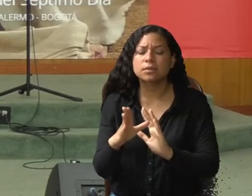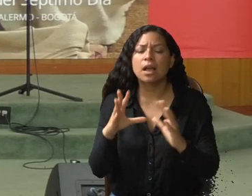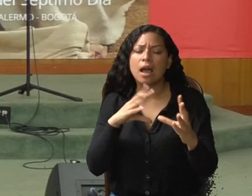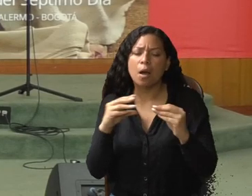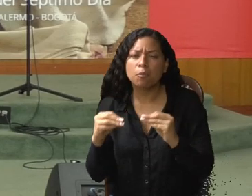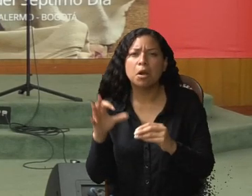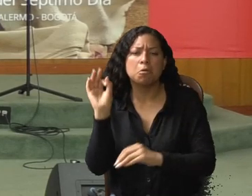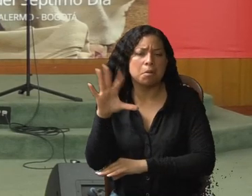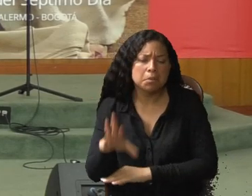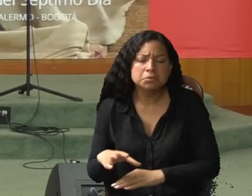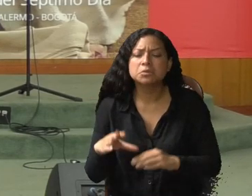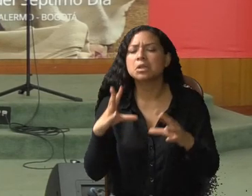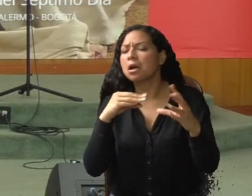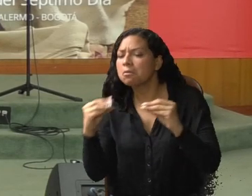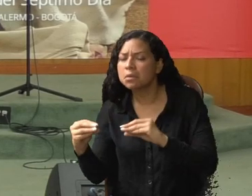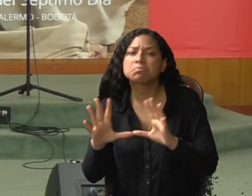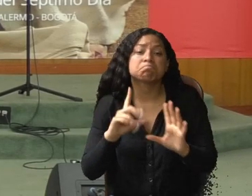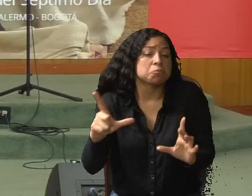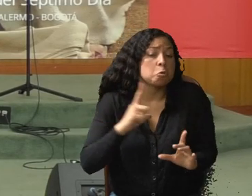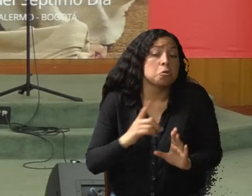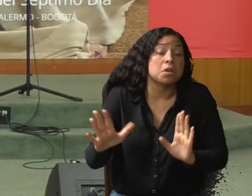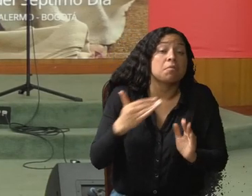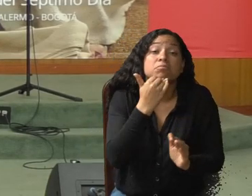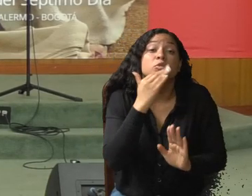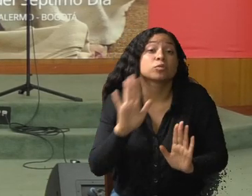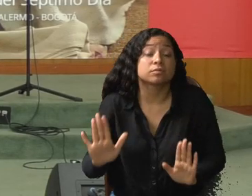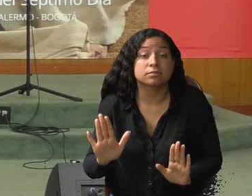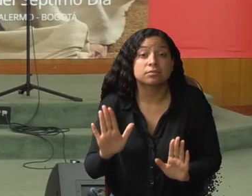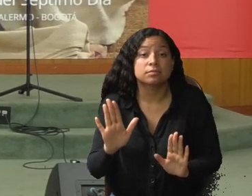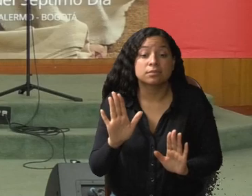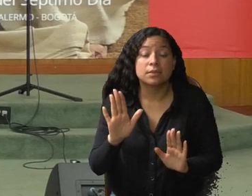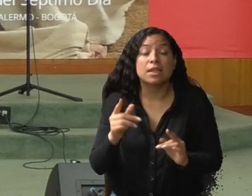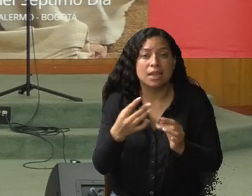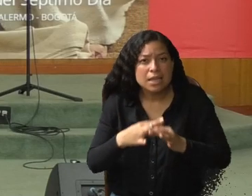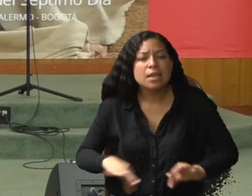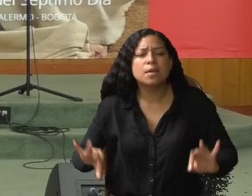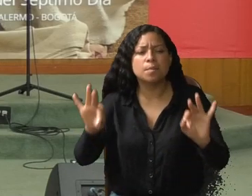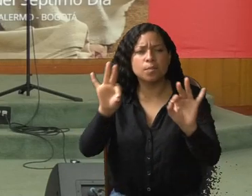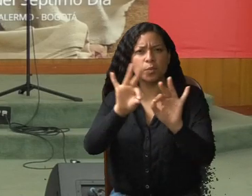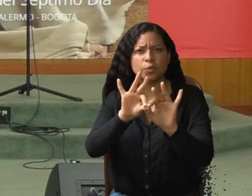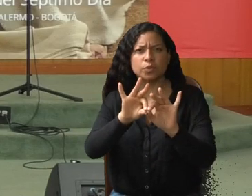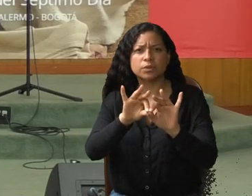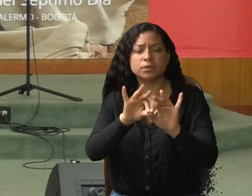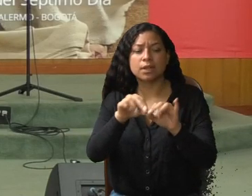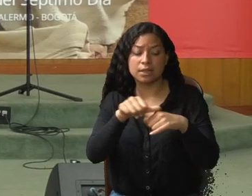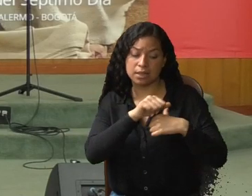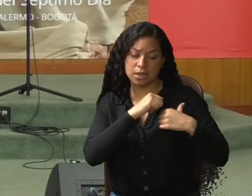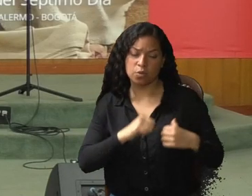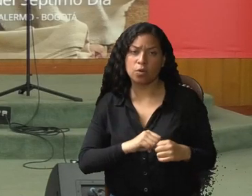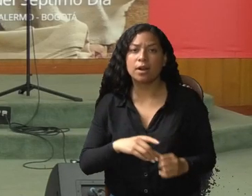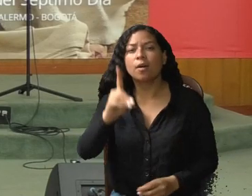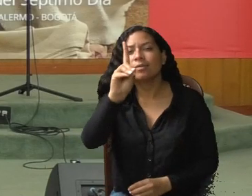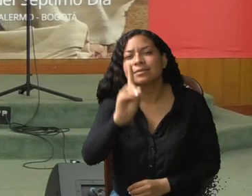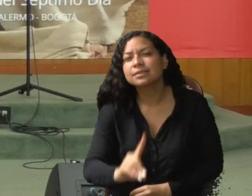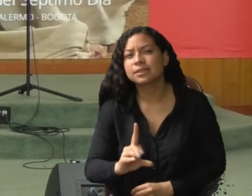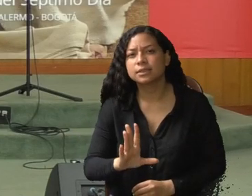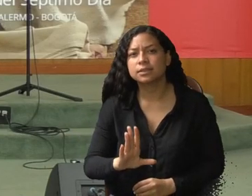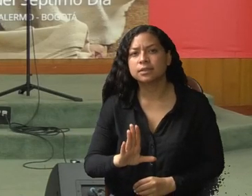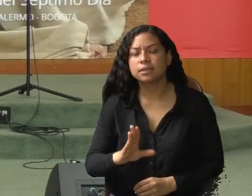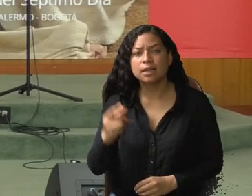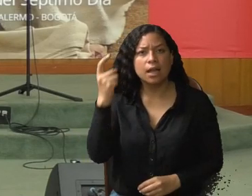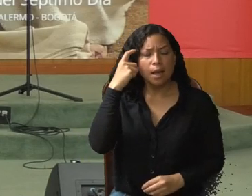para acercarte a Cristo Jesús. Y hoy te pido que pienses dentro de tu corazón si has rechazado